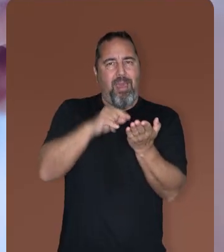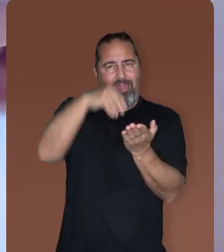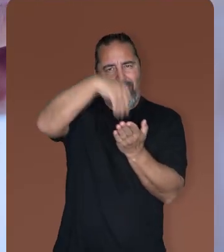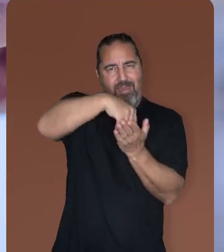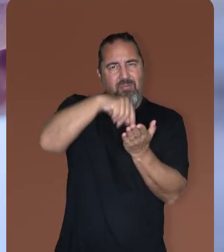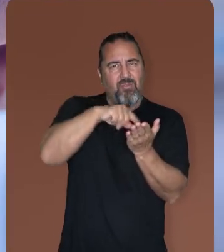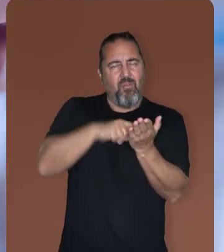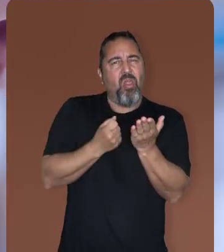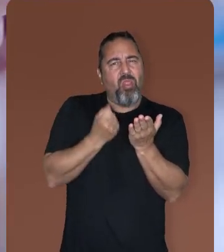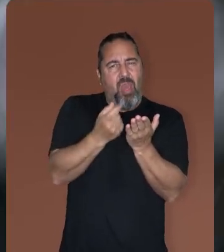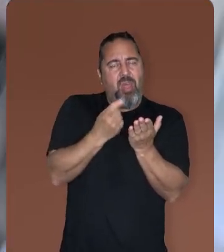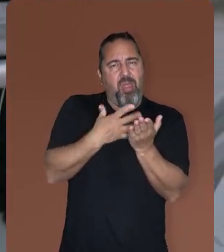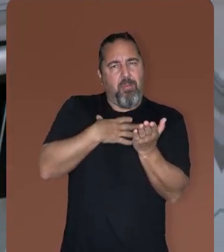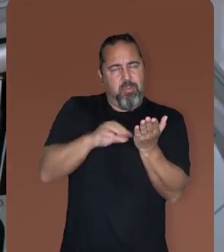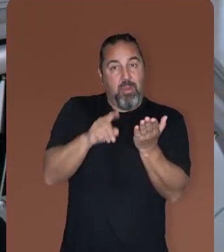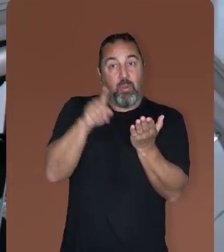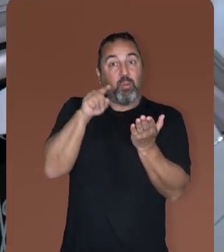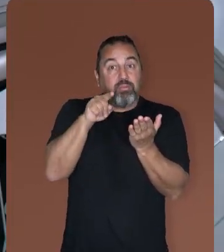móviles.